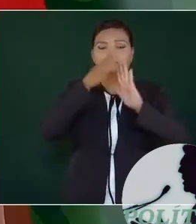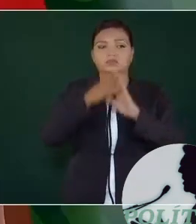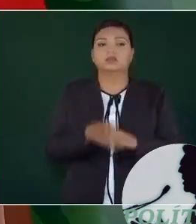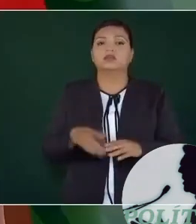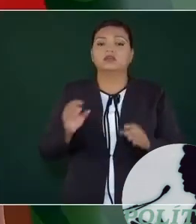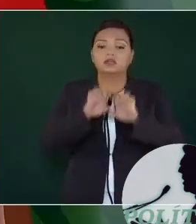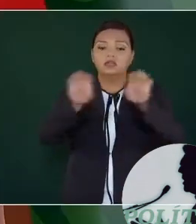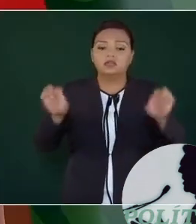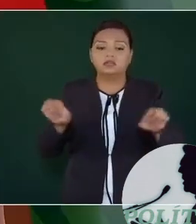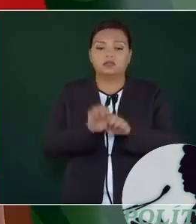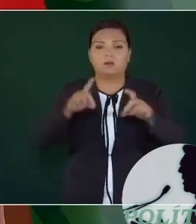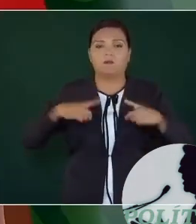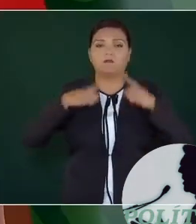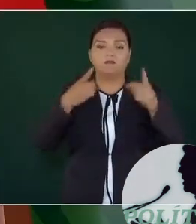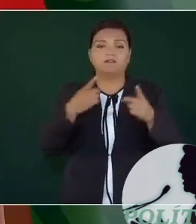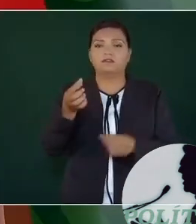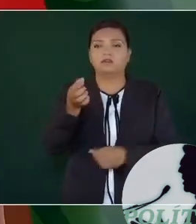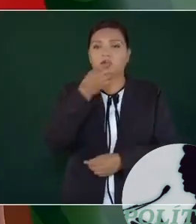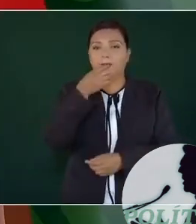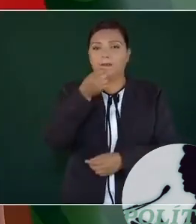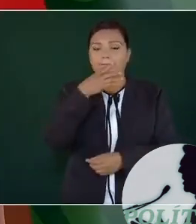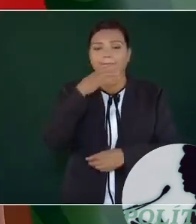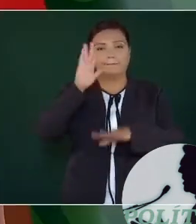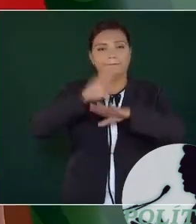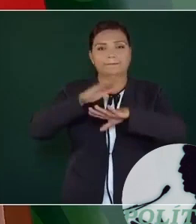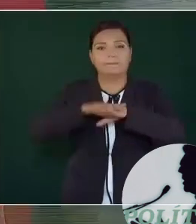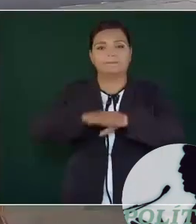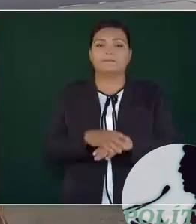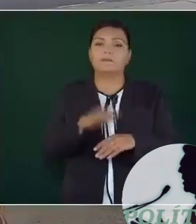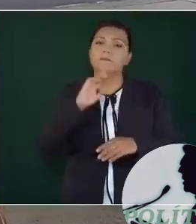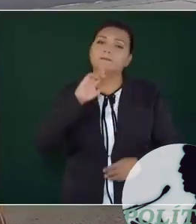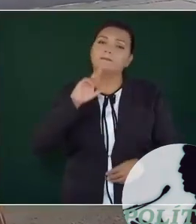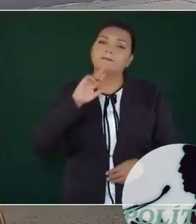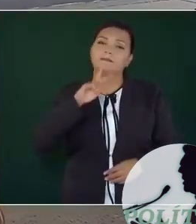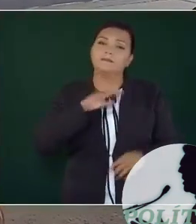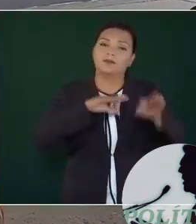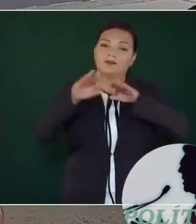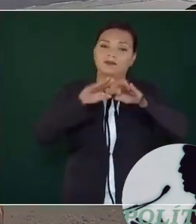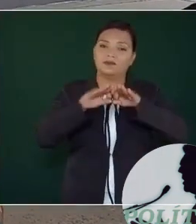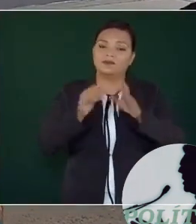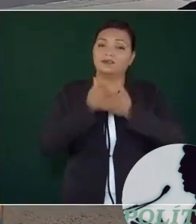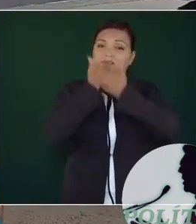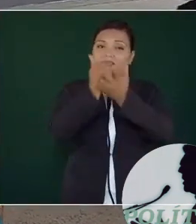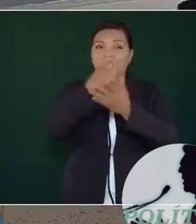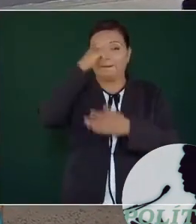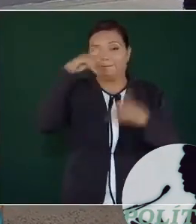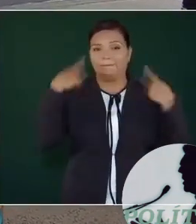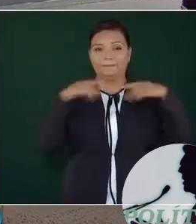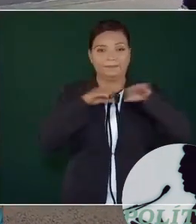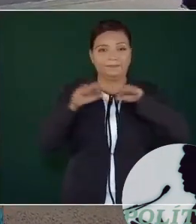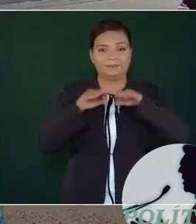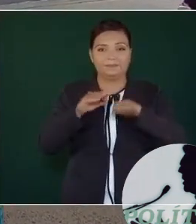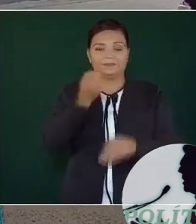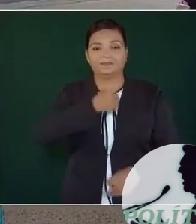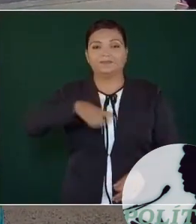la dotación de insumos, medicamentos y, sobre todo, las mejoras laborales y asistenciales de los